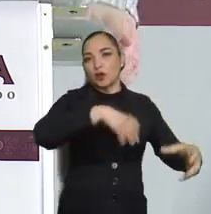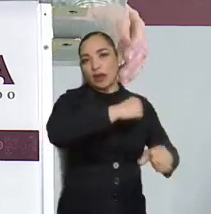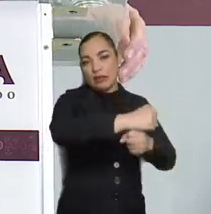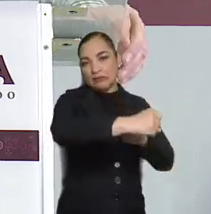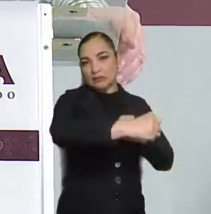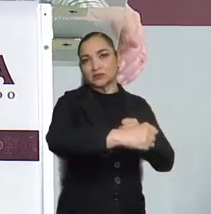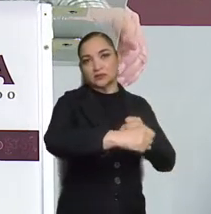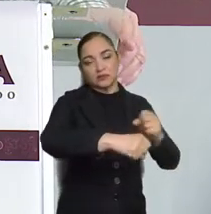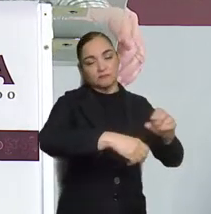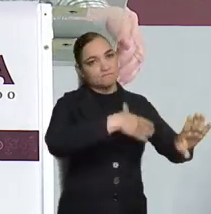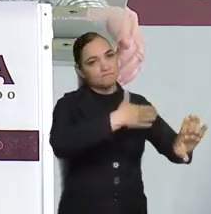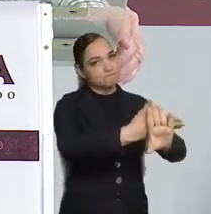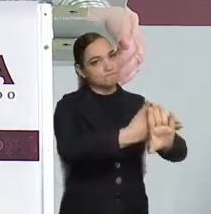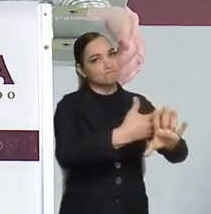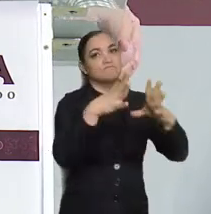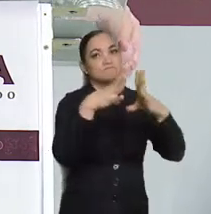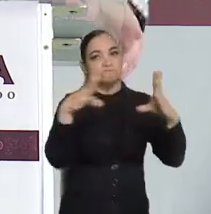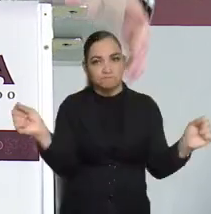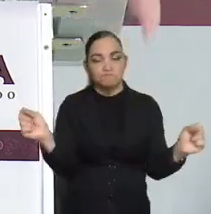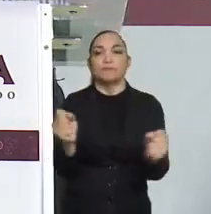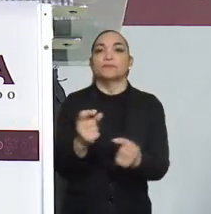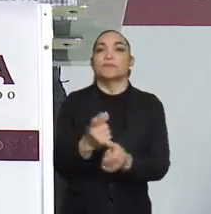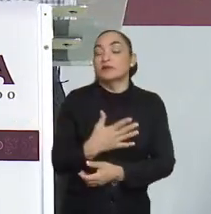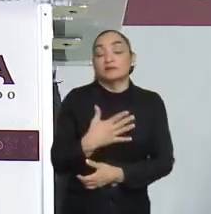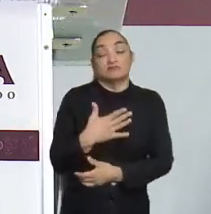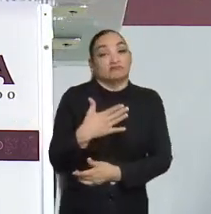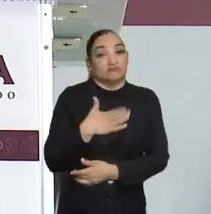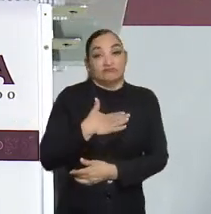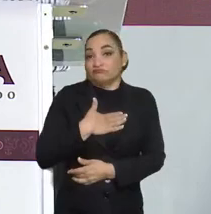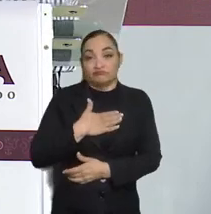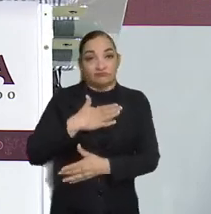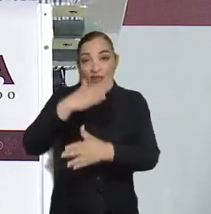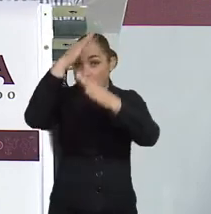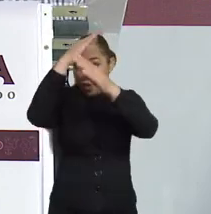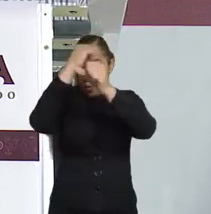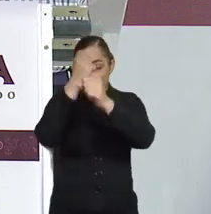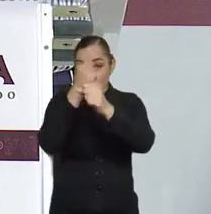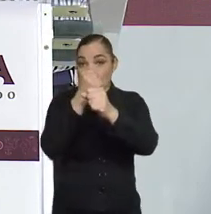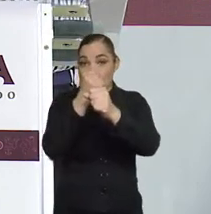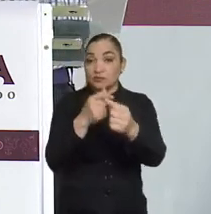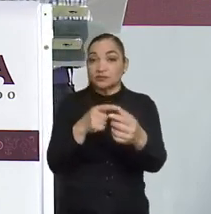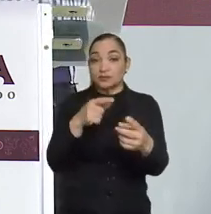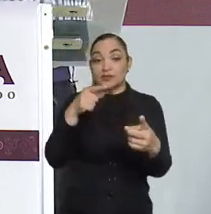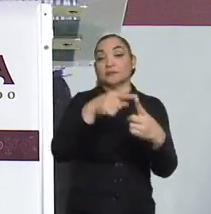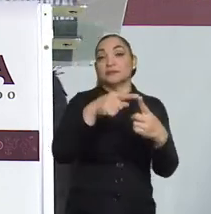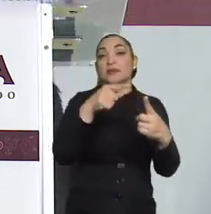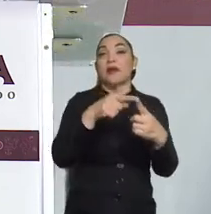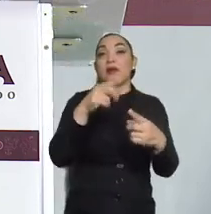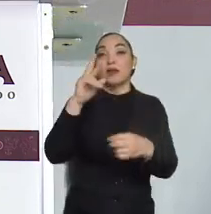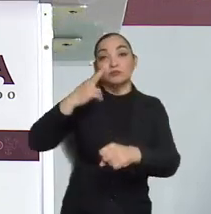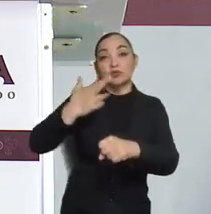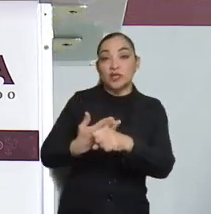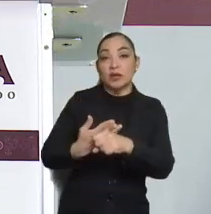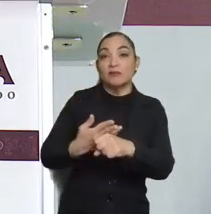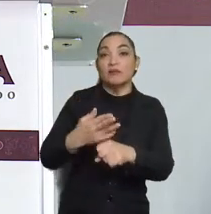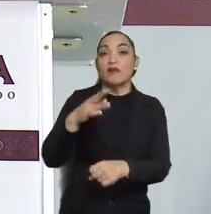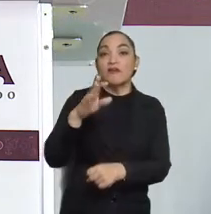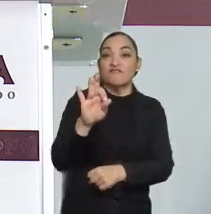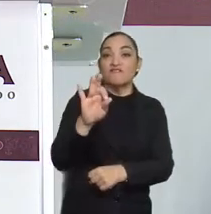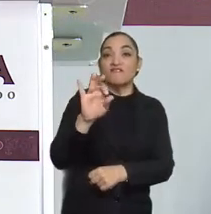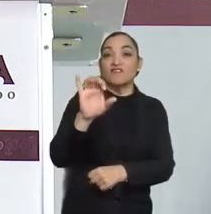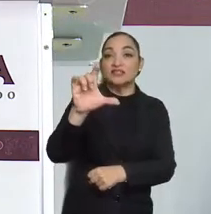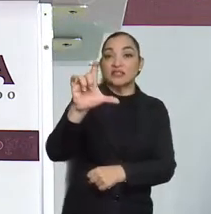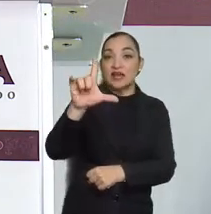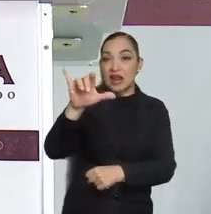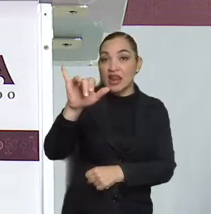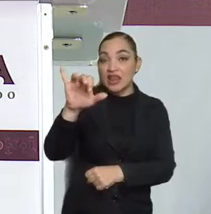esa información. Nosotros tenemos la información que tiene la Fiscalía. Que, por cierto, esa información se la da